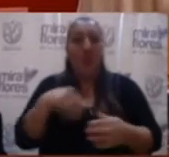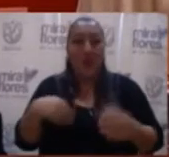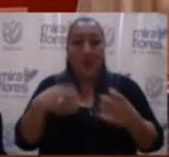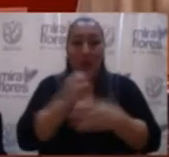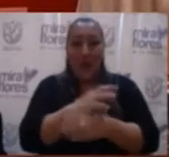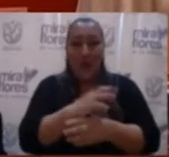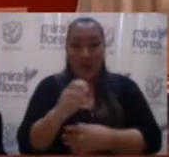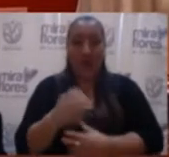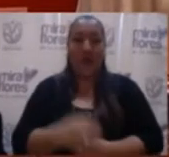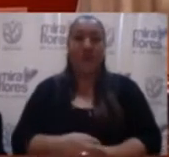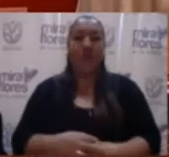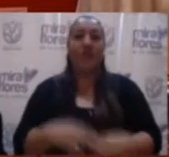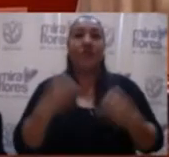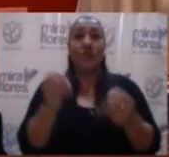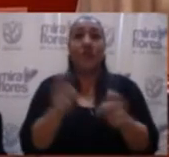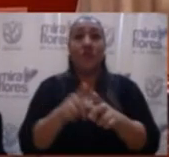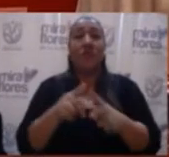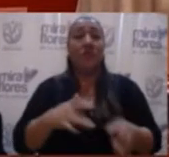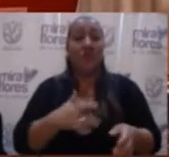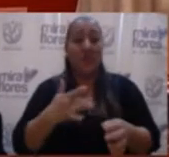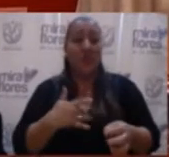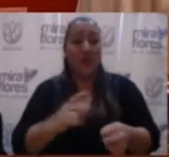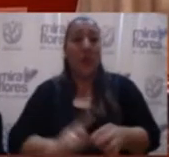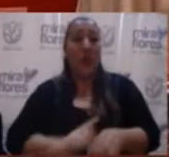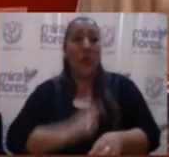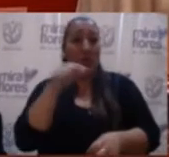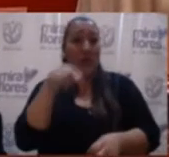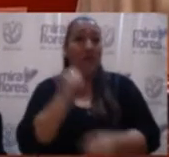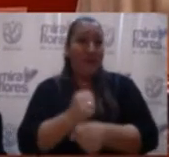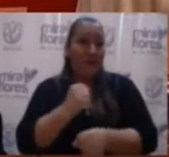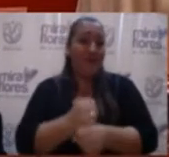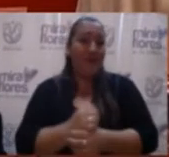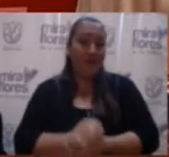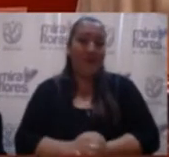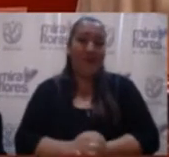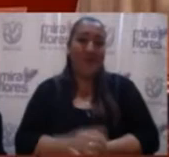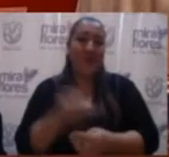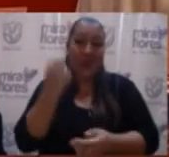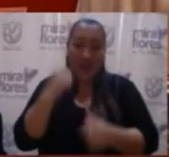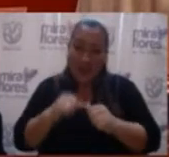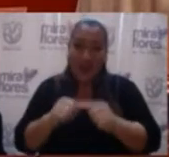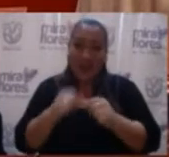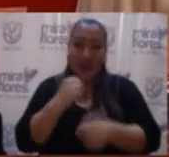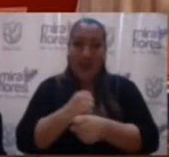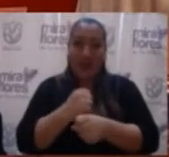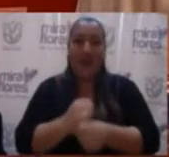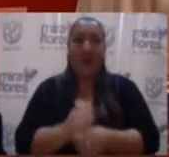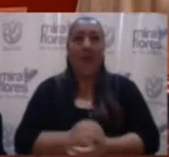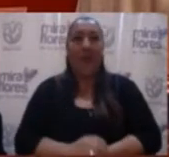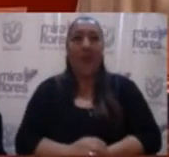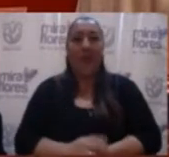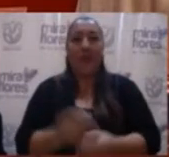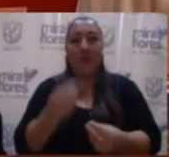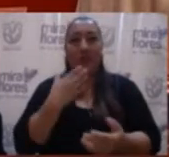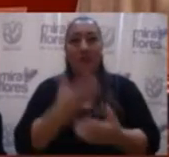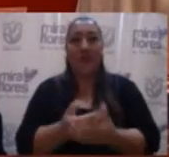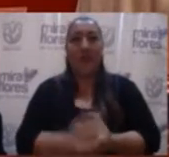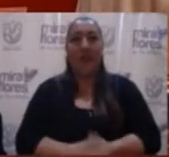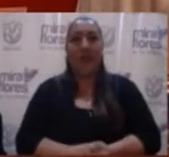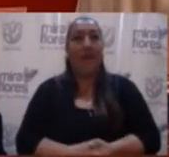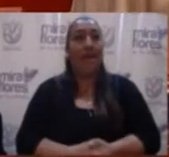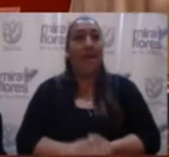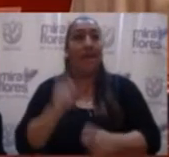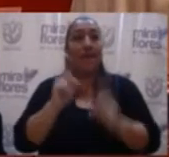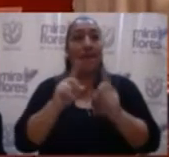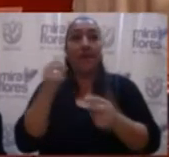porque realmente nos sentimos muy orgullosos de ese trabajo y hay que seguir en la línea de aquello. Muchas gracias. No sé si